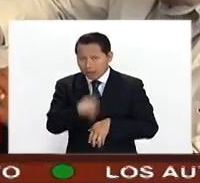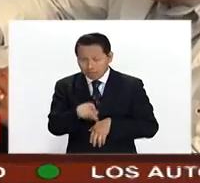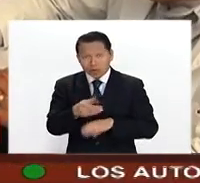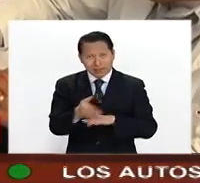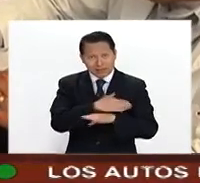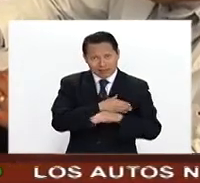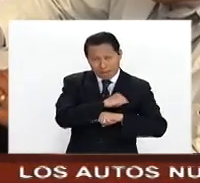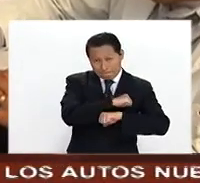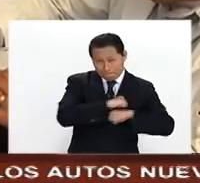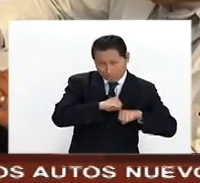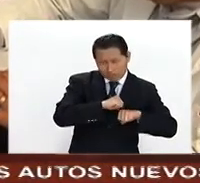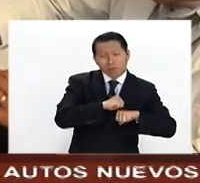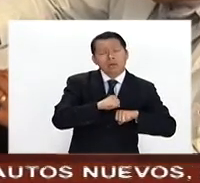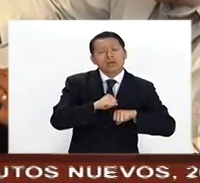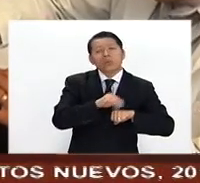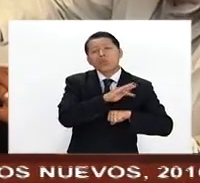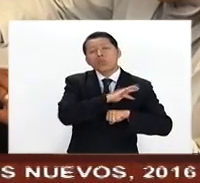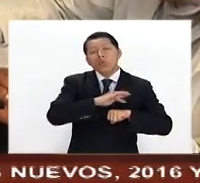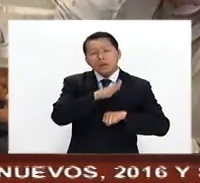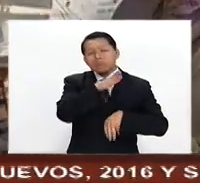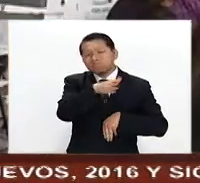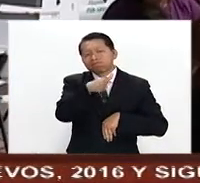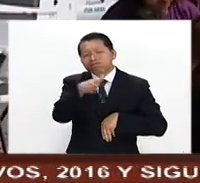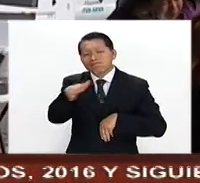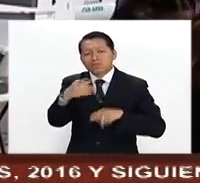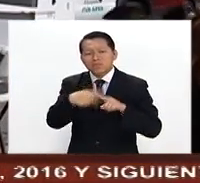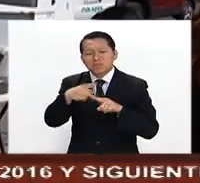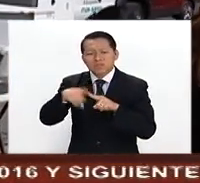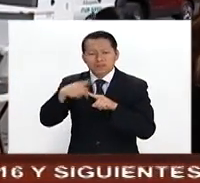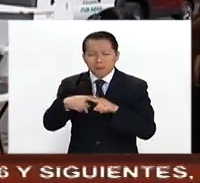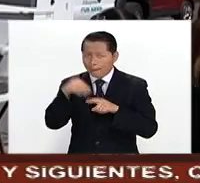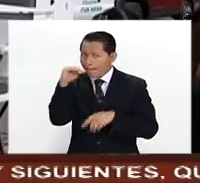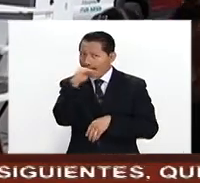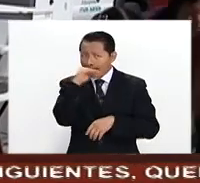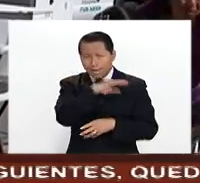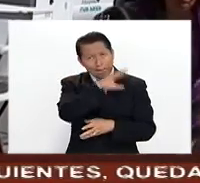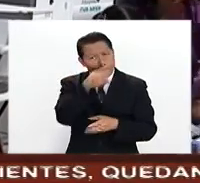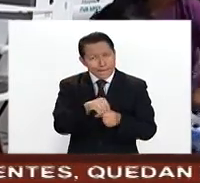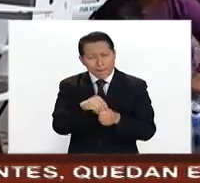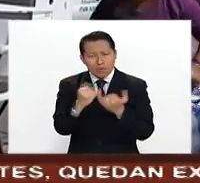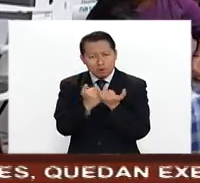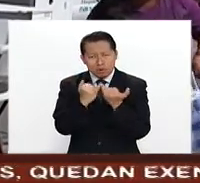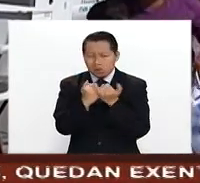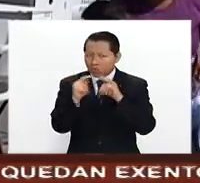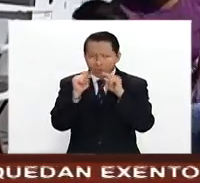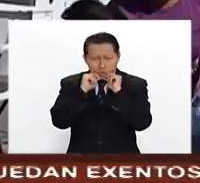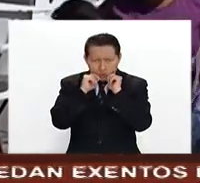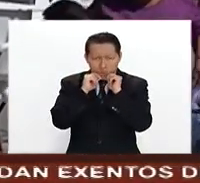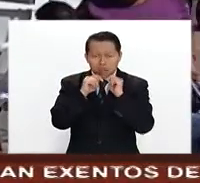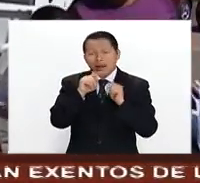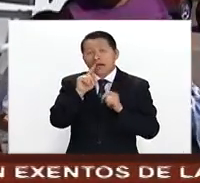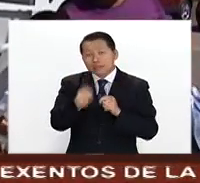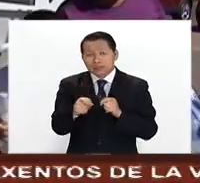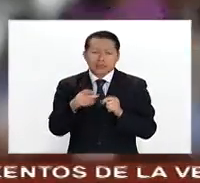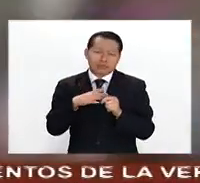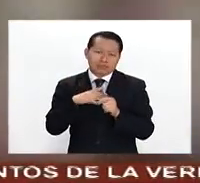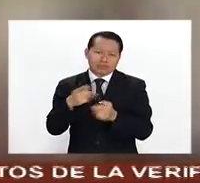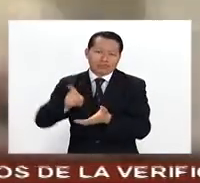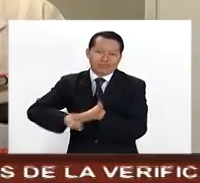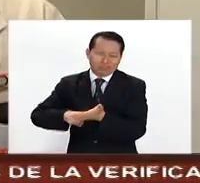siniestro, recorren las iglesias para ofrecer el servicio que no tiene costo alguno, sin importar que no sean